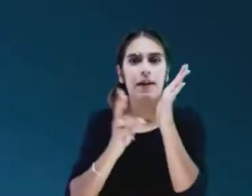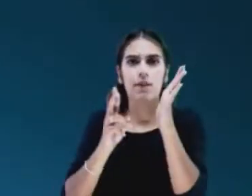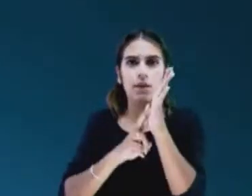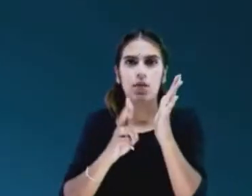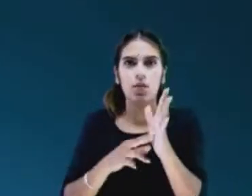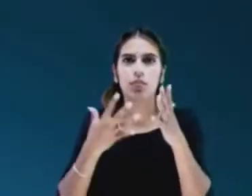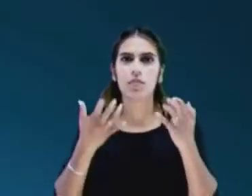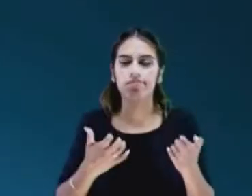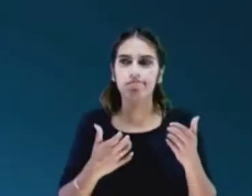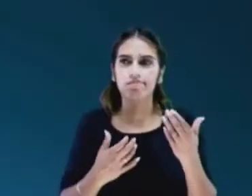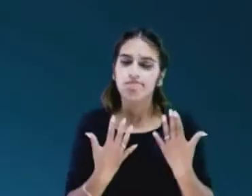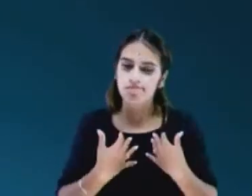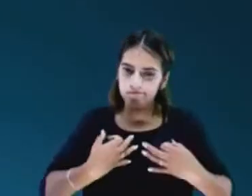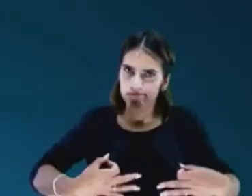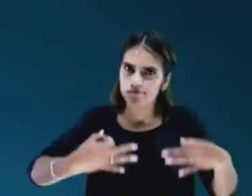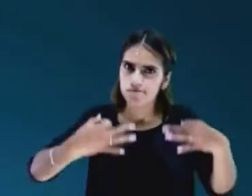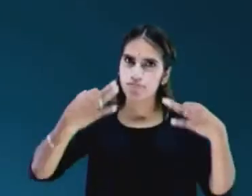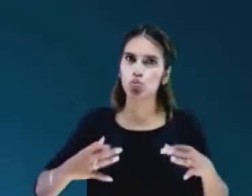consultiva